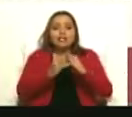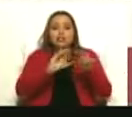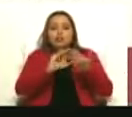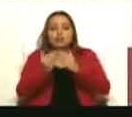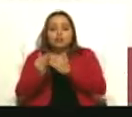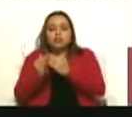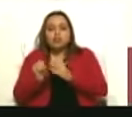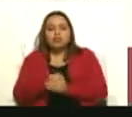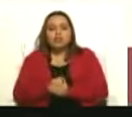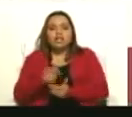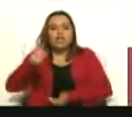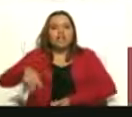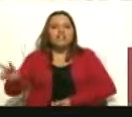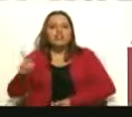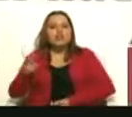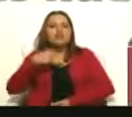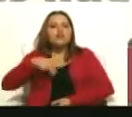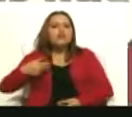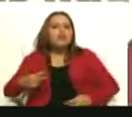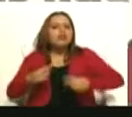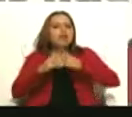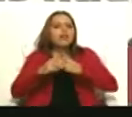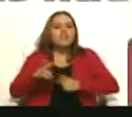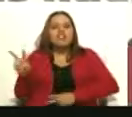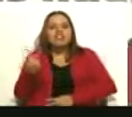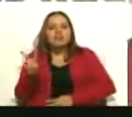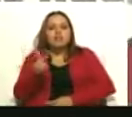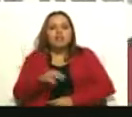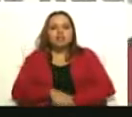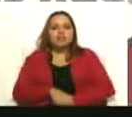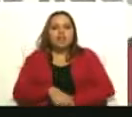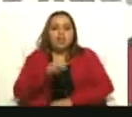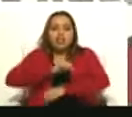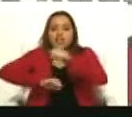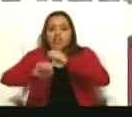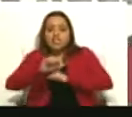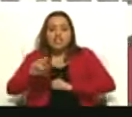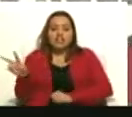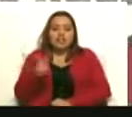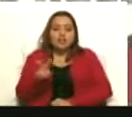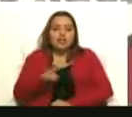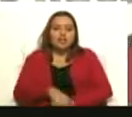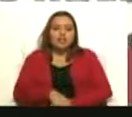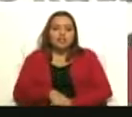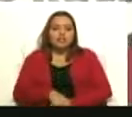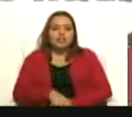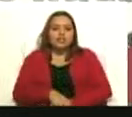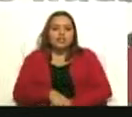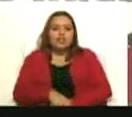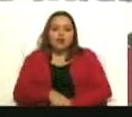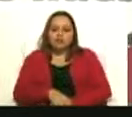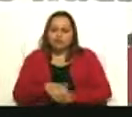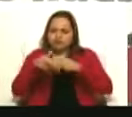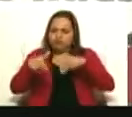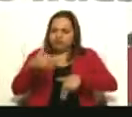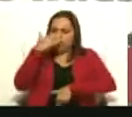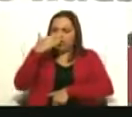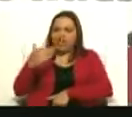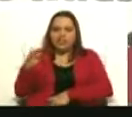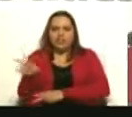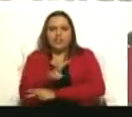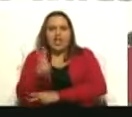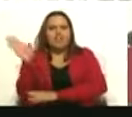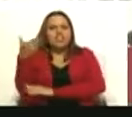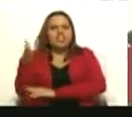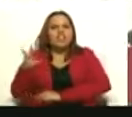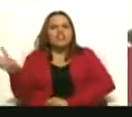es Venezuela. Nos hemos encontrado con Venezuela, en la defensa de Venezuela, en la trinchera de Venezuela, en la bandera de Venezuela,